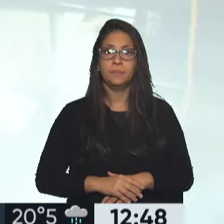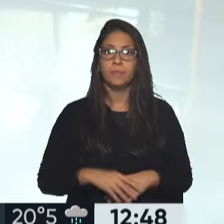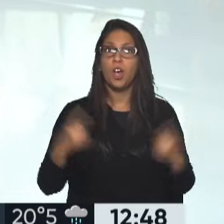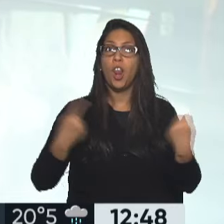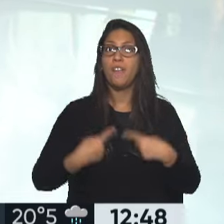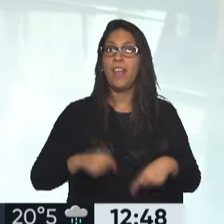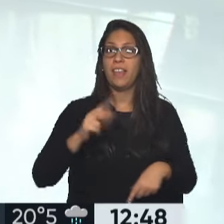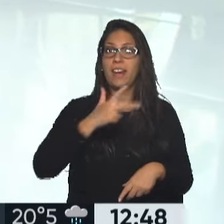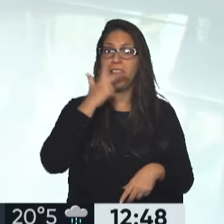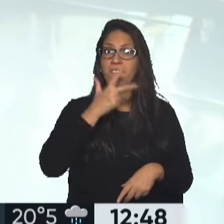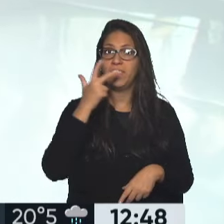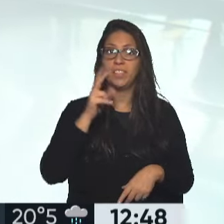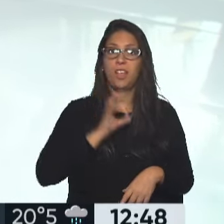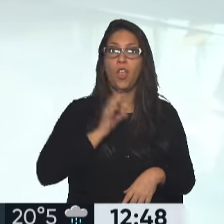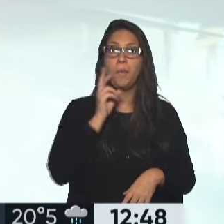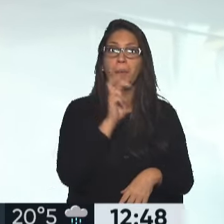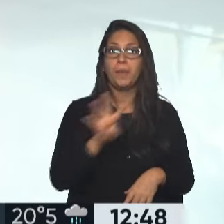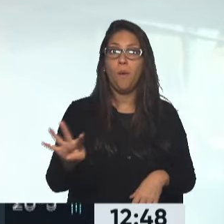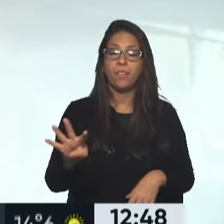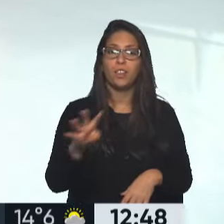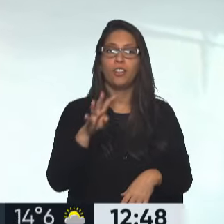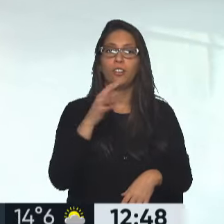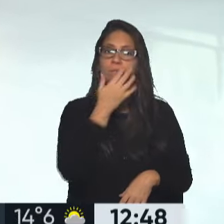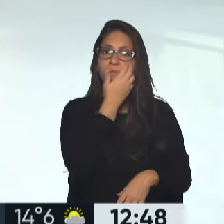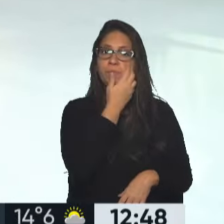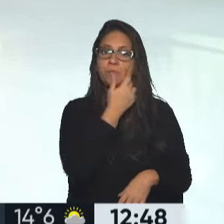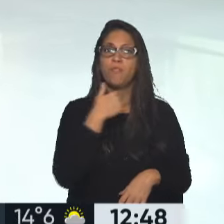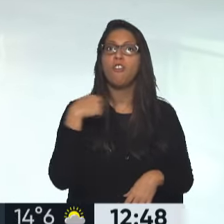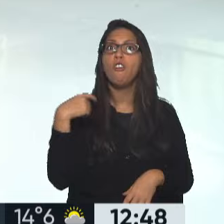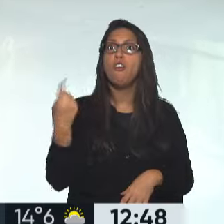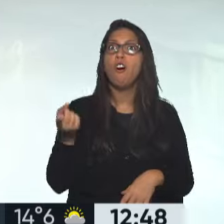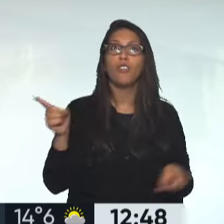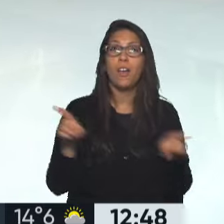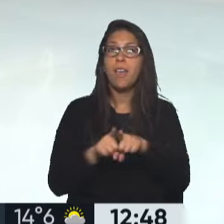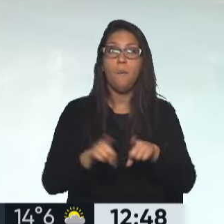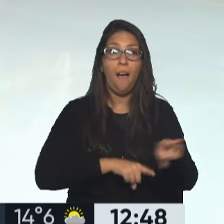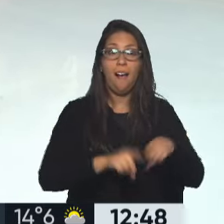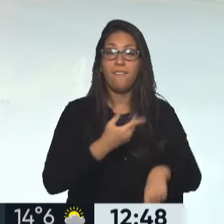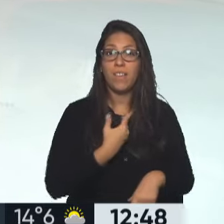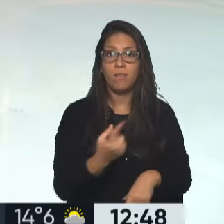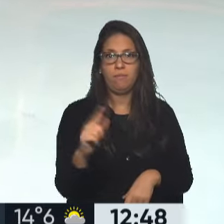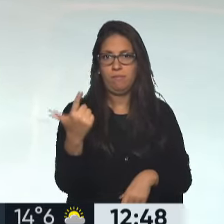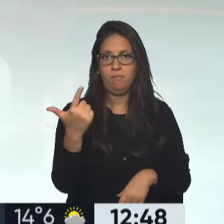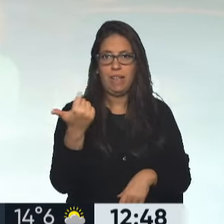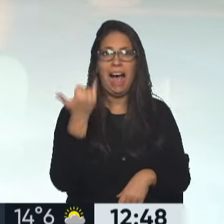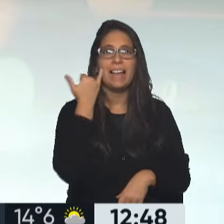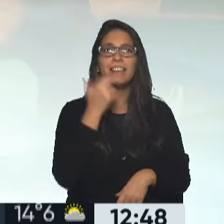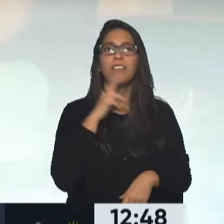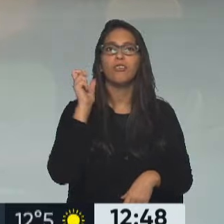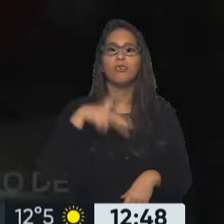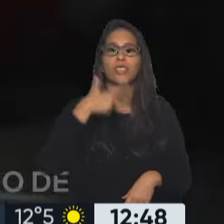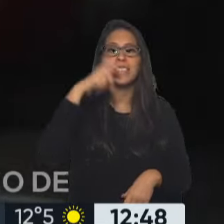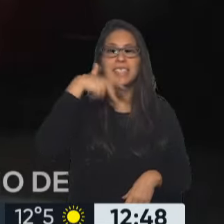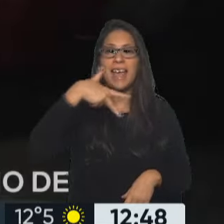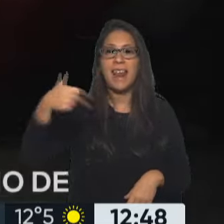Es para Netflix para este 2024. No hubo otro como él en la Fórmula 1. Ayrton Senna da Silva. Se viene